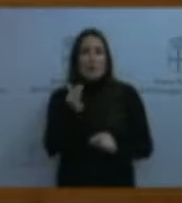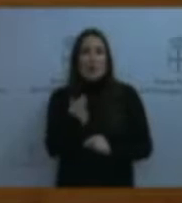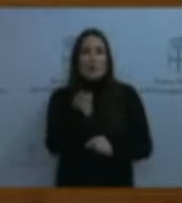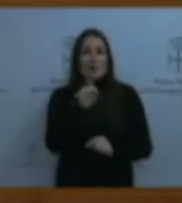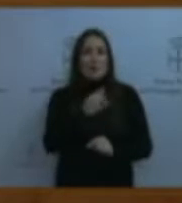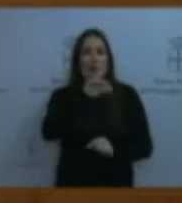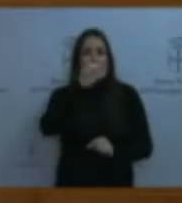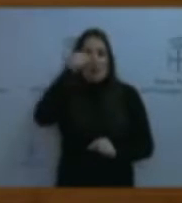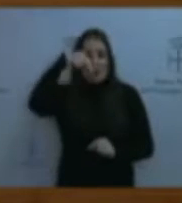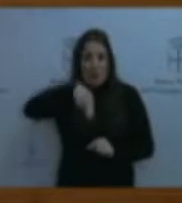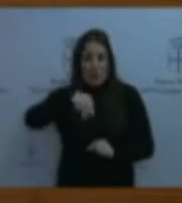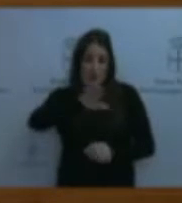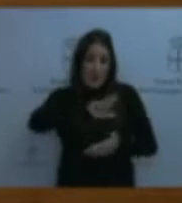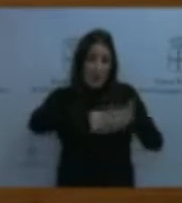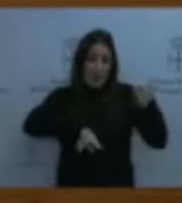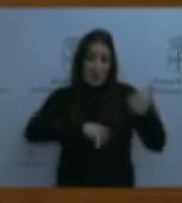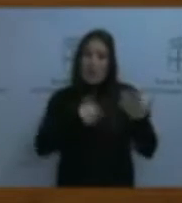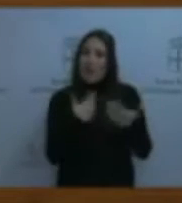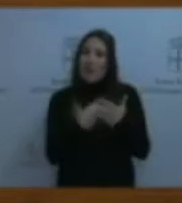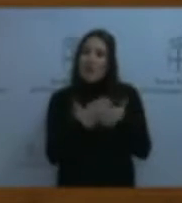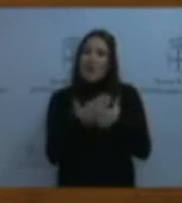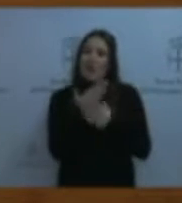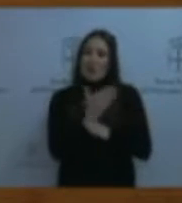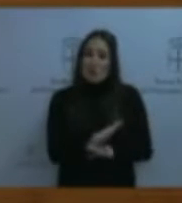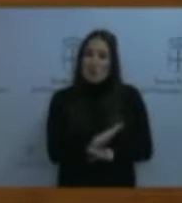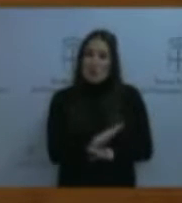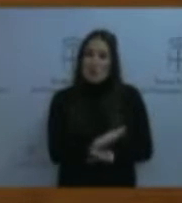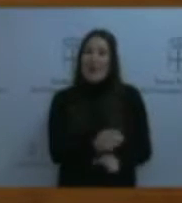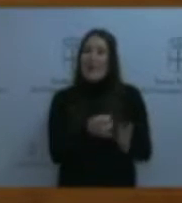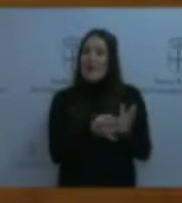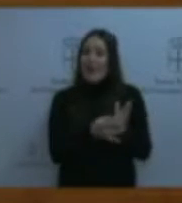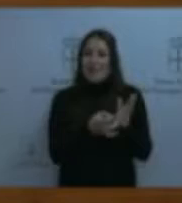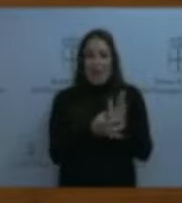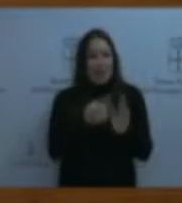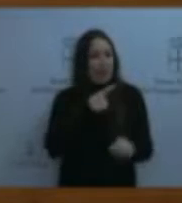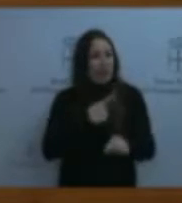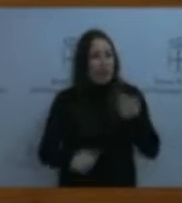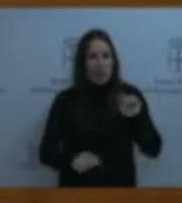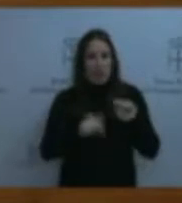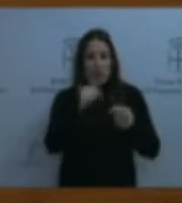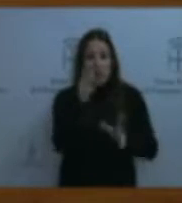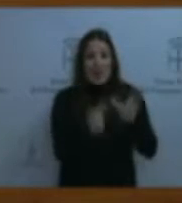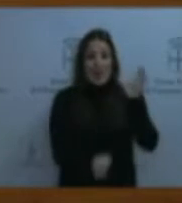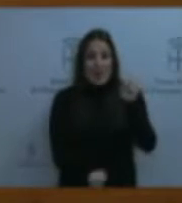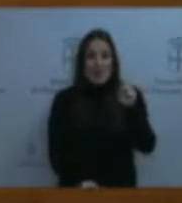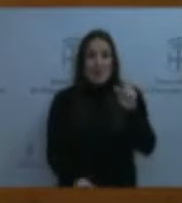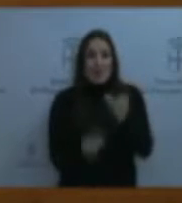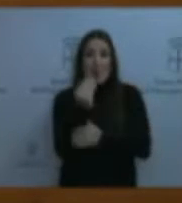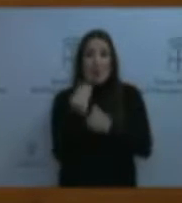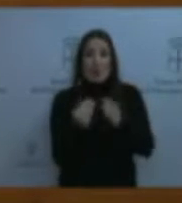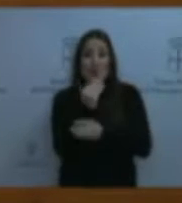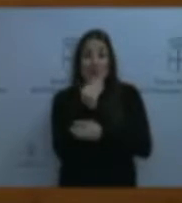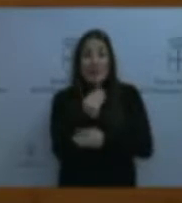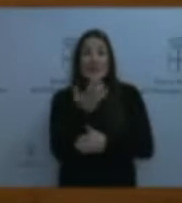del CIAM de Galicia, demuestra que existe una calidad diferencial de la leche producida en base a los pastos